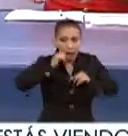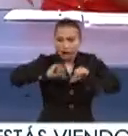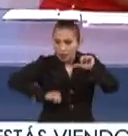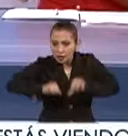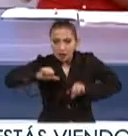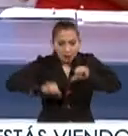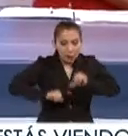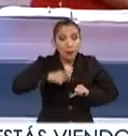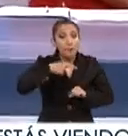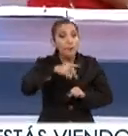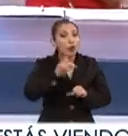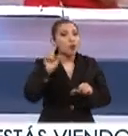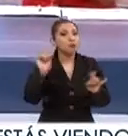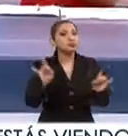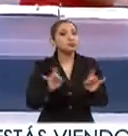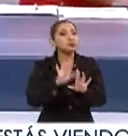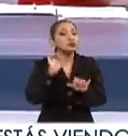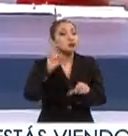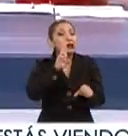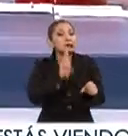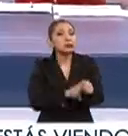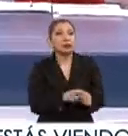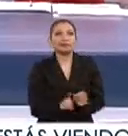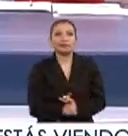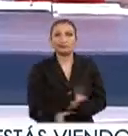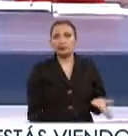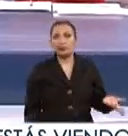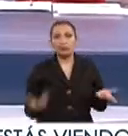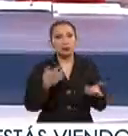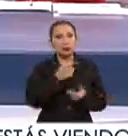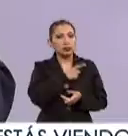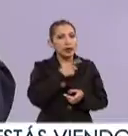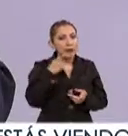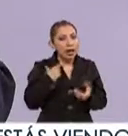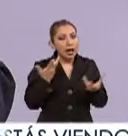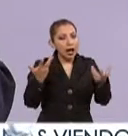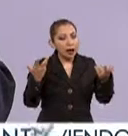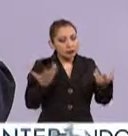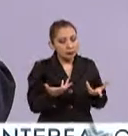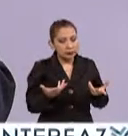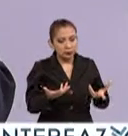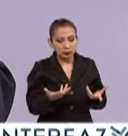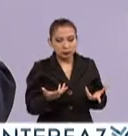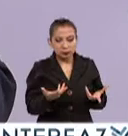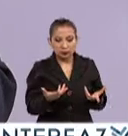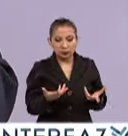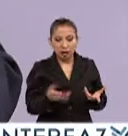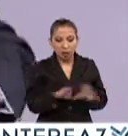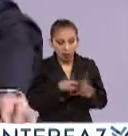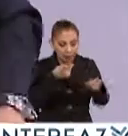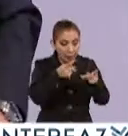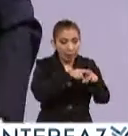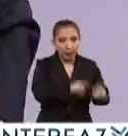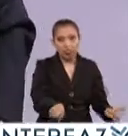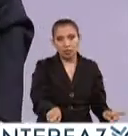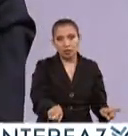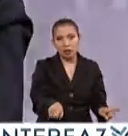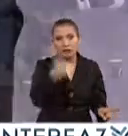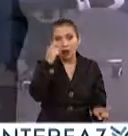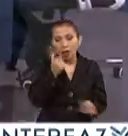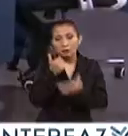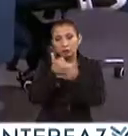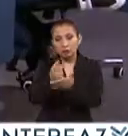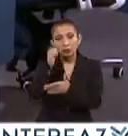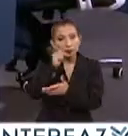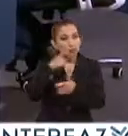acción. Sin embargo, cuando existe un desastre, digamos que se tiene que hacer una estrategia diferente para cubrir. Y